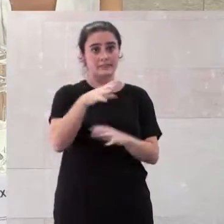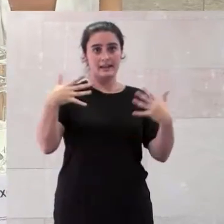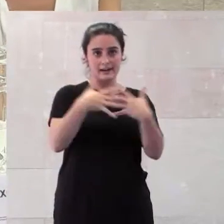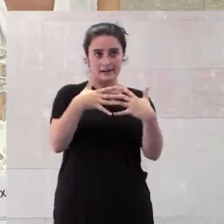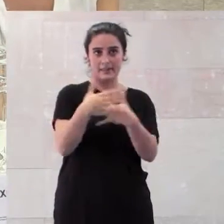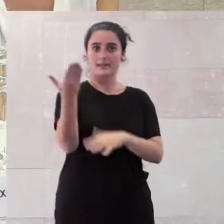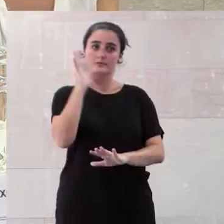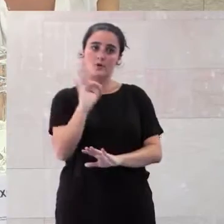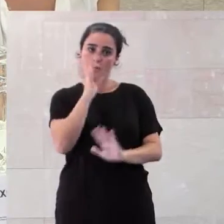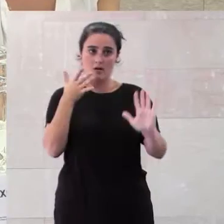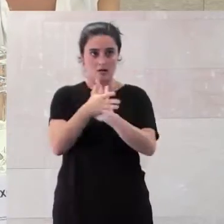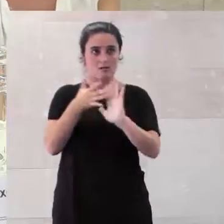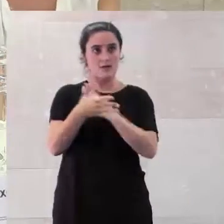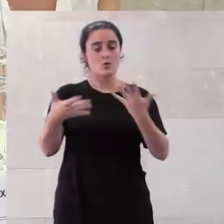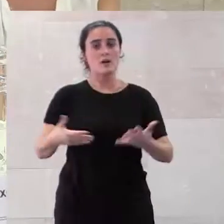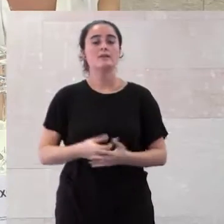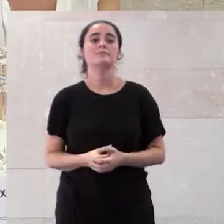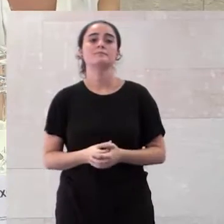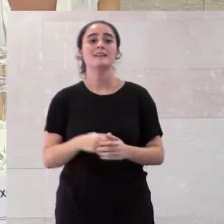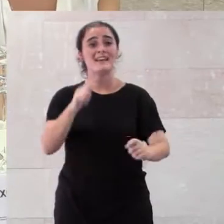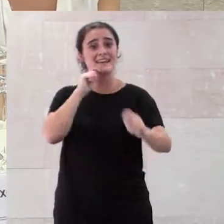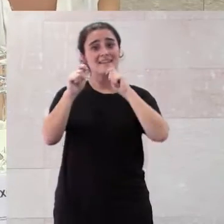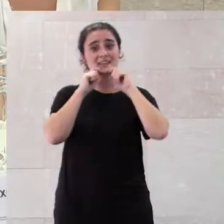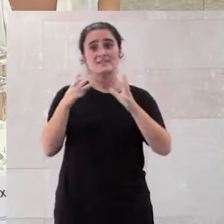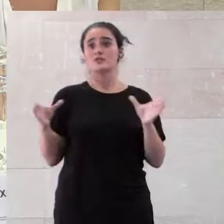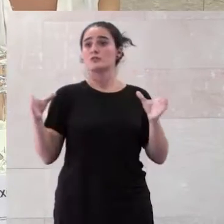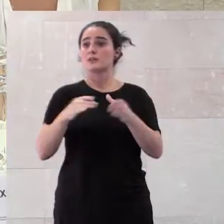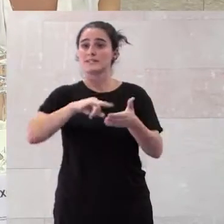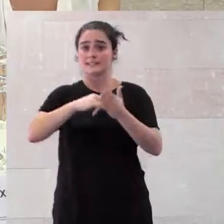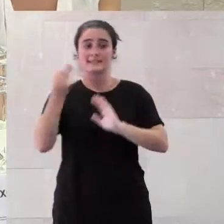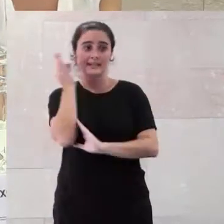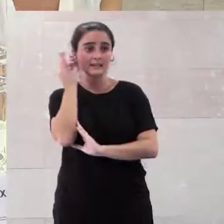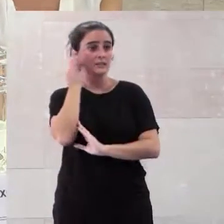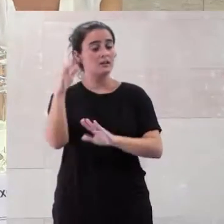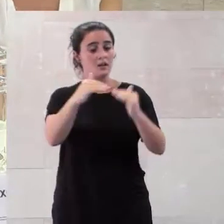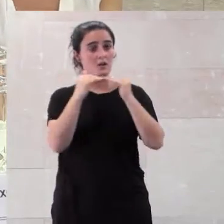cuáles son. Entrevistas colectivas a las técnicas de igualdad.